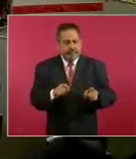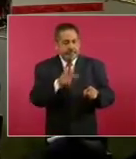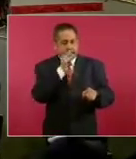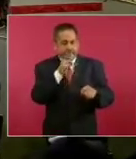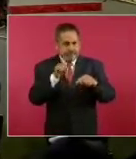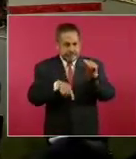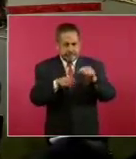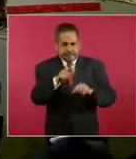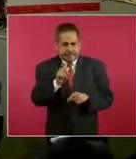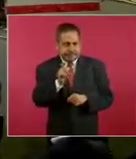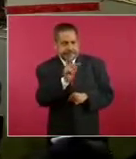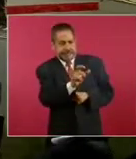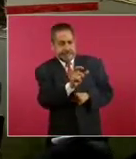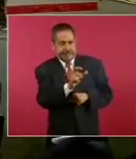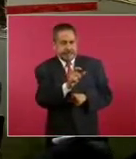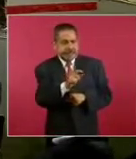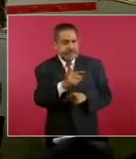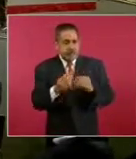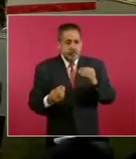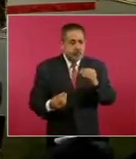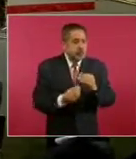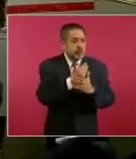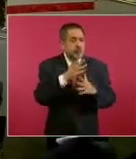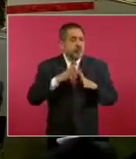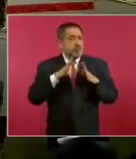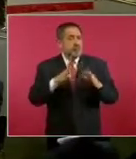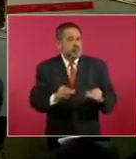creación de la Guardia Nacional